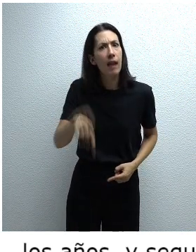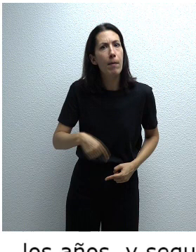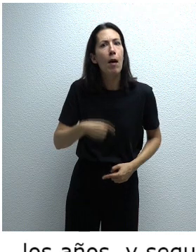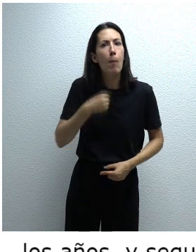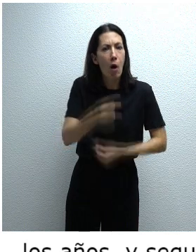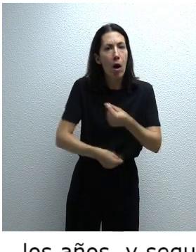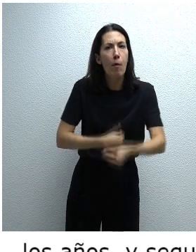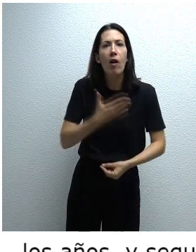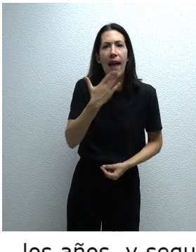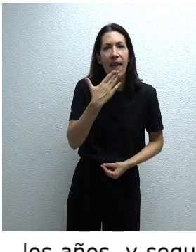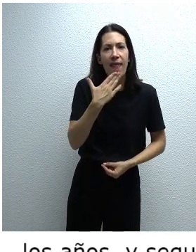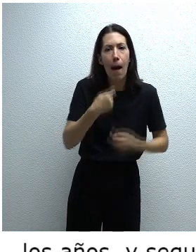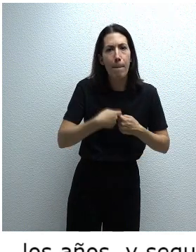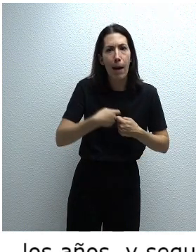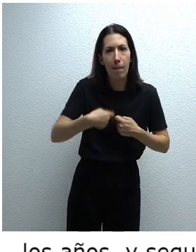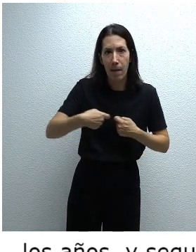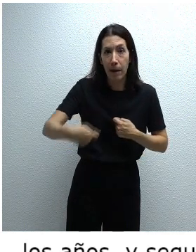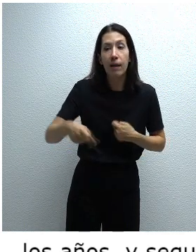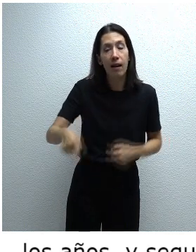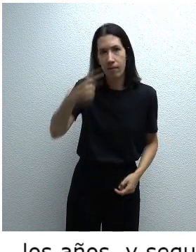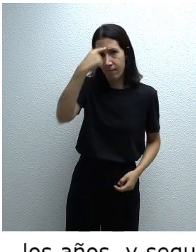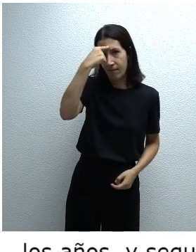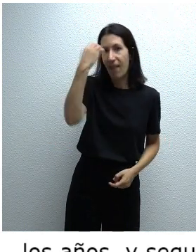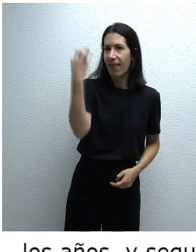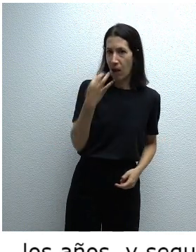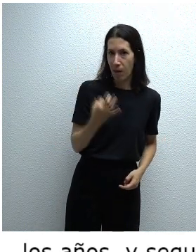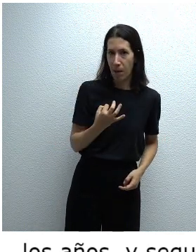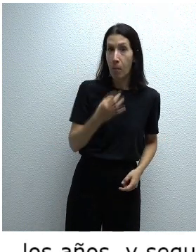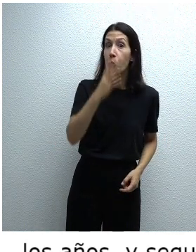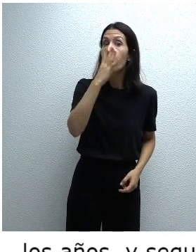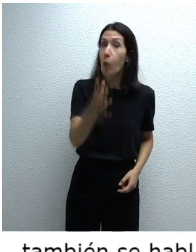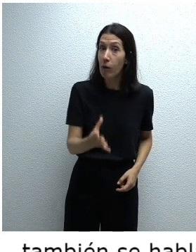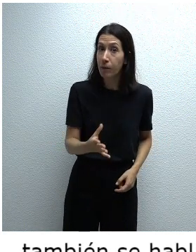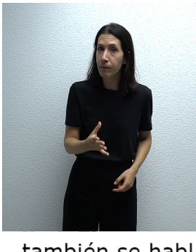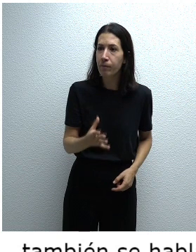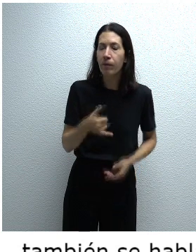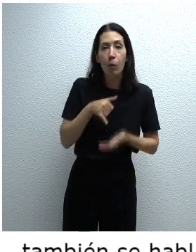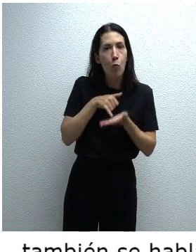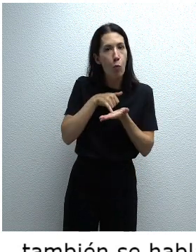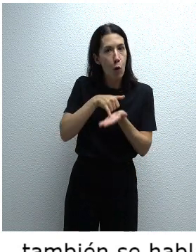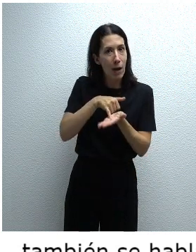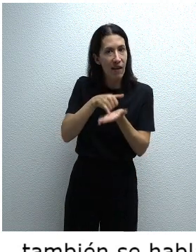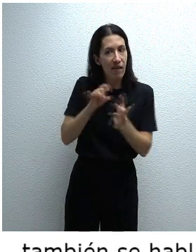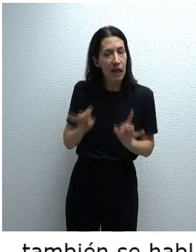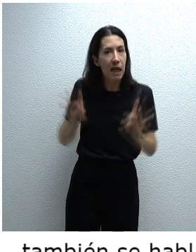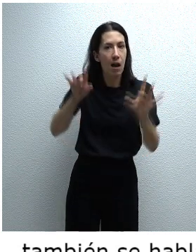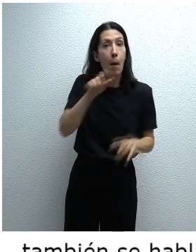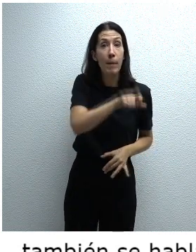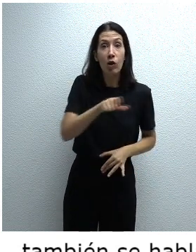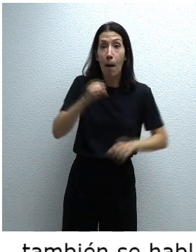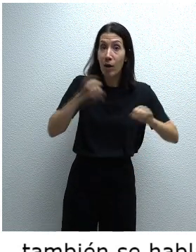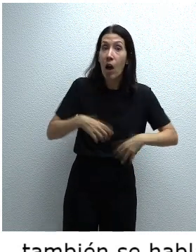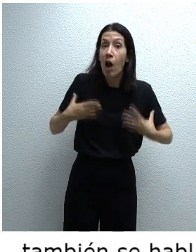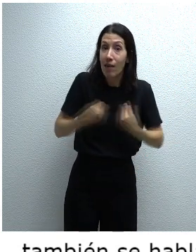más años. Y esto hay que tenerlo en cuenta porque la vulnerabilidad de las personas mayores